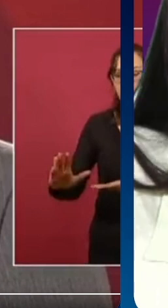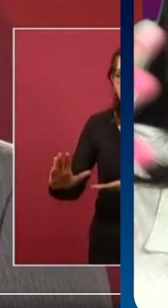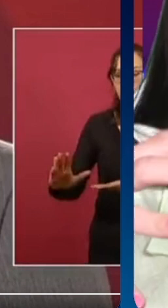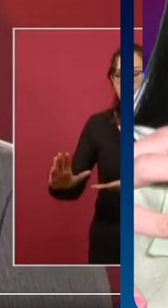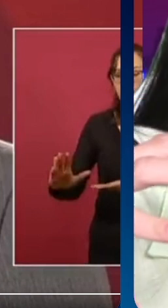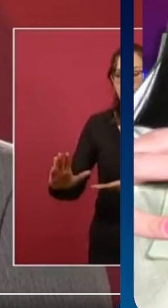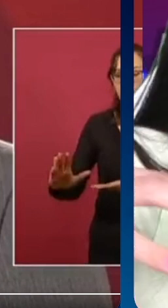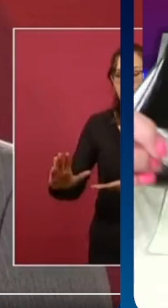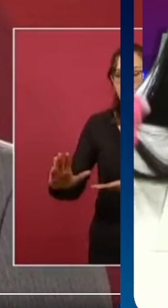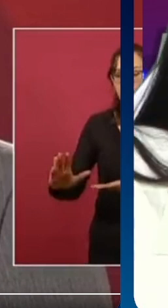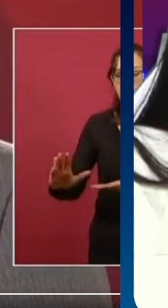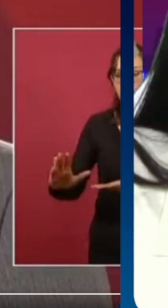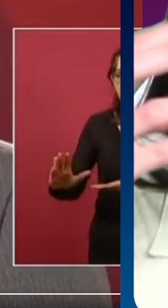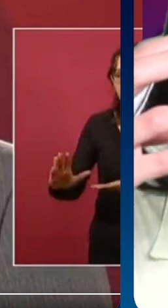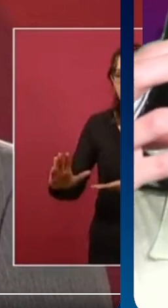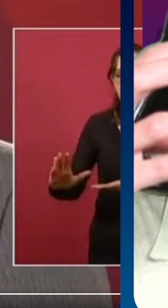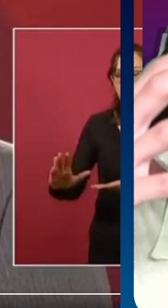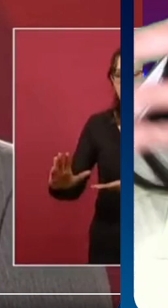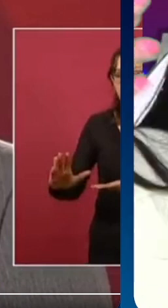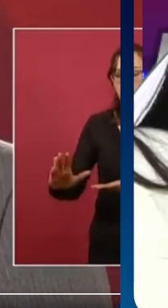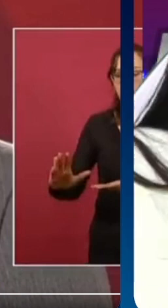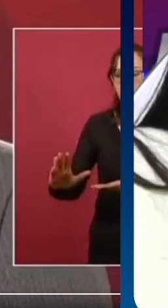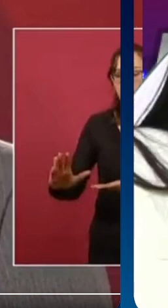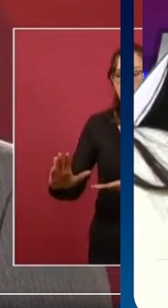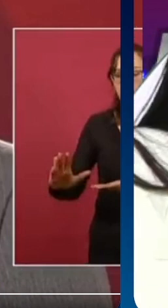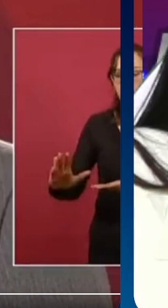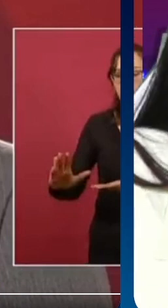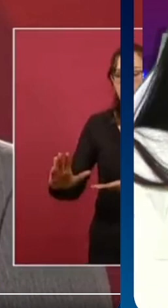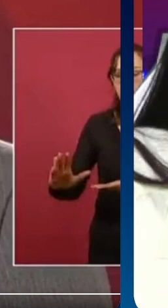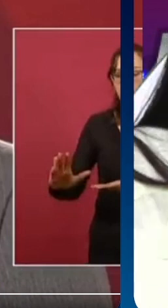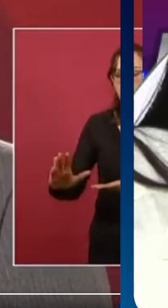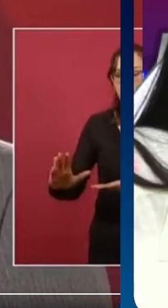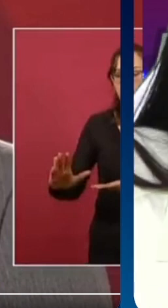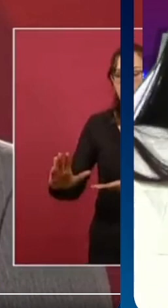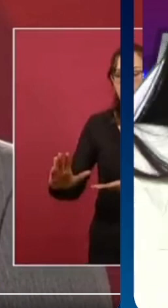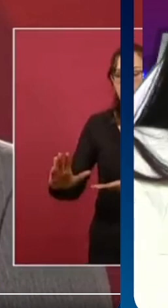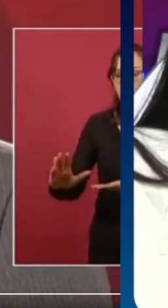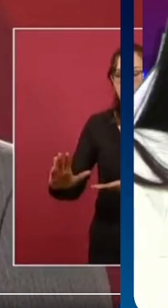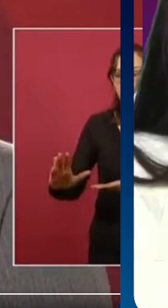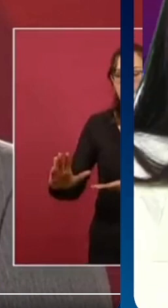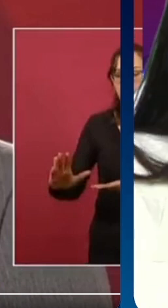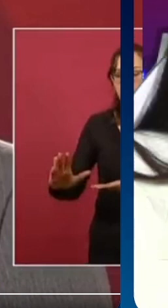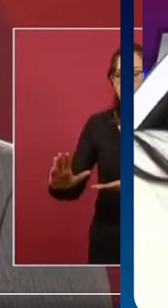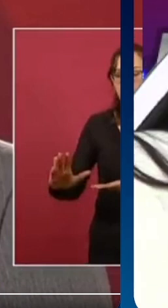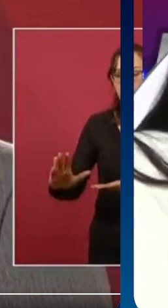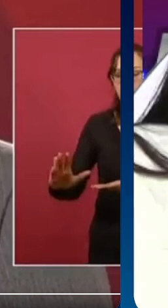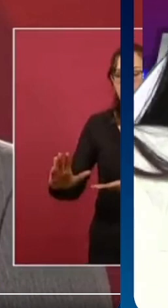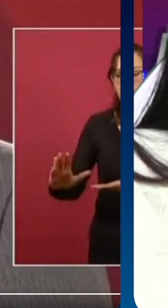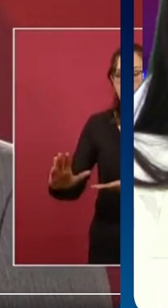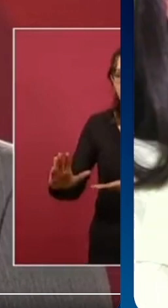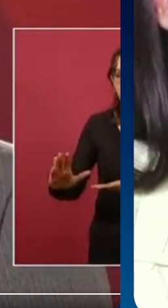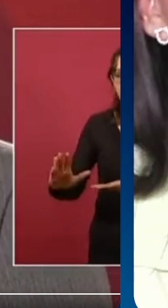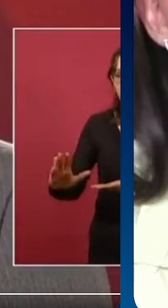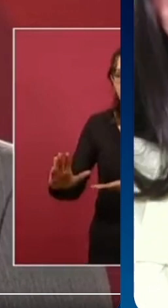dice, oye, ¿cómo es posible que para este tipo de cosas no invites a países, pero cuando se trata de petróleo, si vas